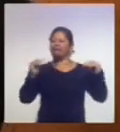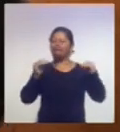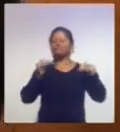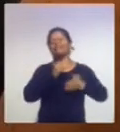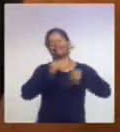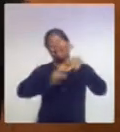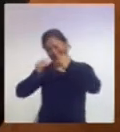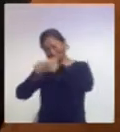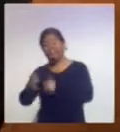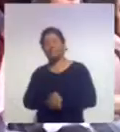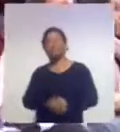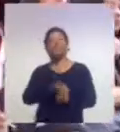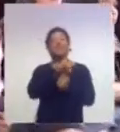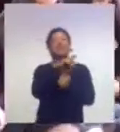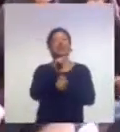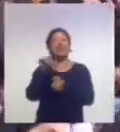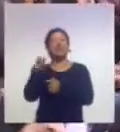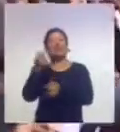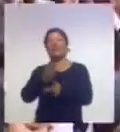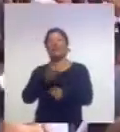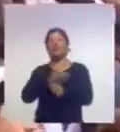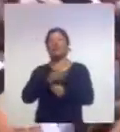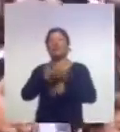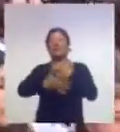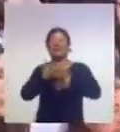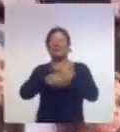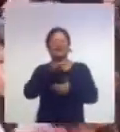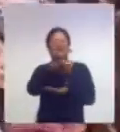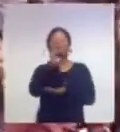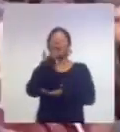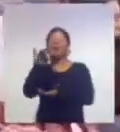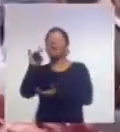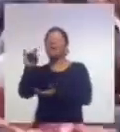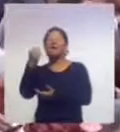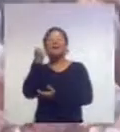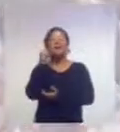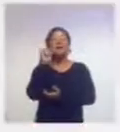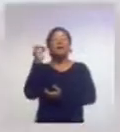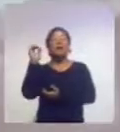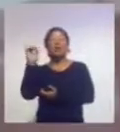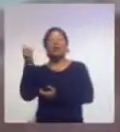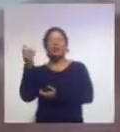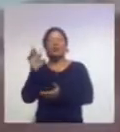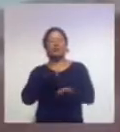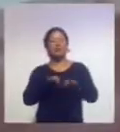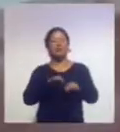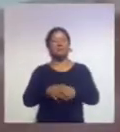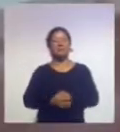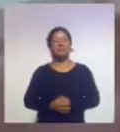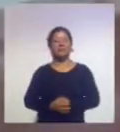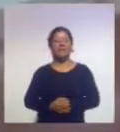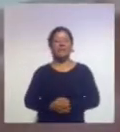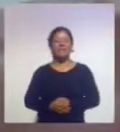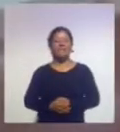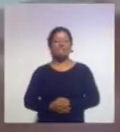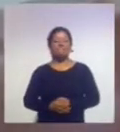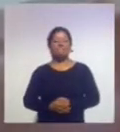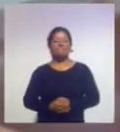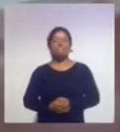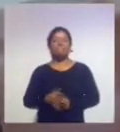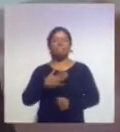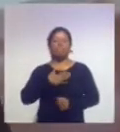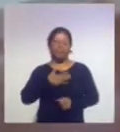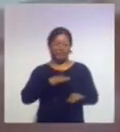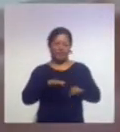sido invitado para organizar 15 elecciones más que llevarán a cabo en septiembre y octubre. Bueno, también hemos llevado a cabo